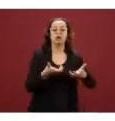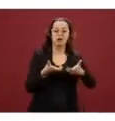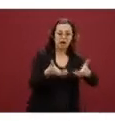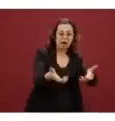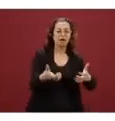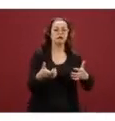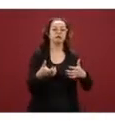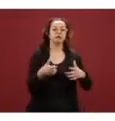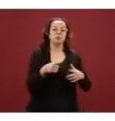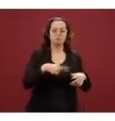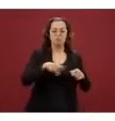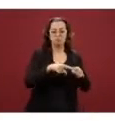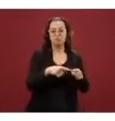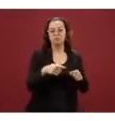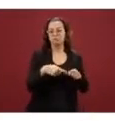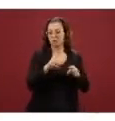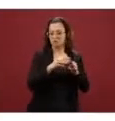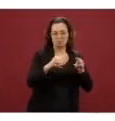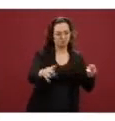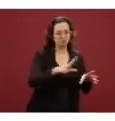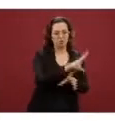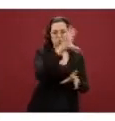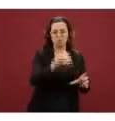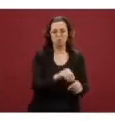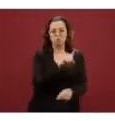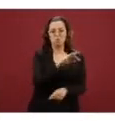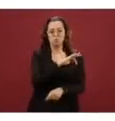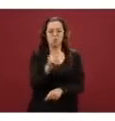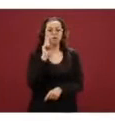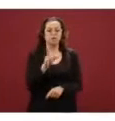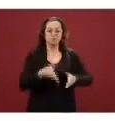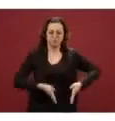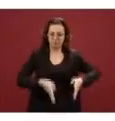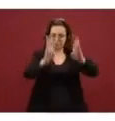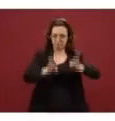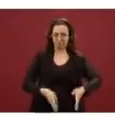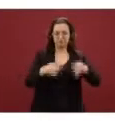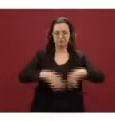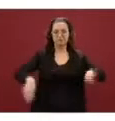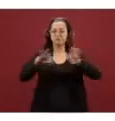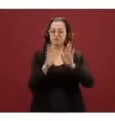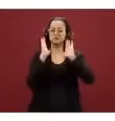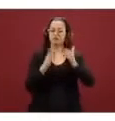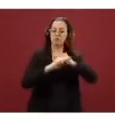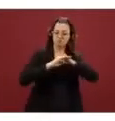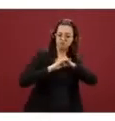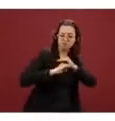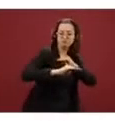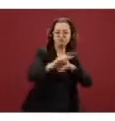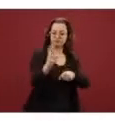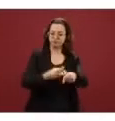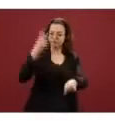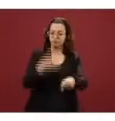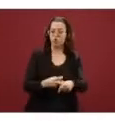rodaje con un avance superior al programado. Aquí inclusive ya pueden ver la pista central que ya tiene su recubrimiento definitivo de concreto de